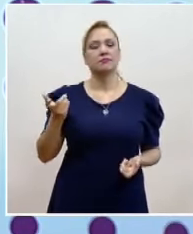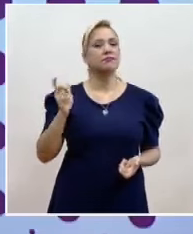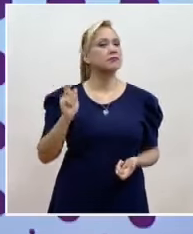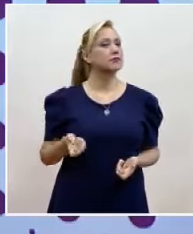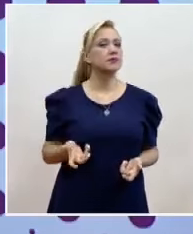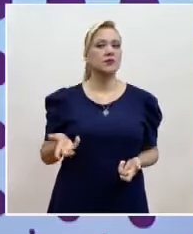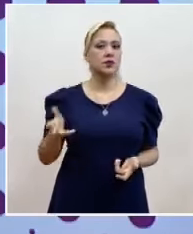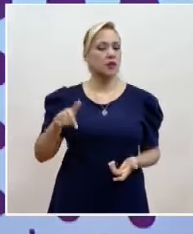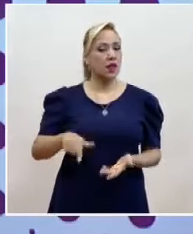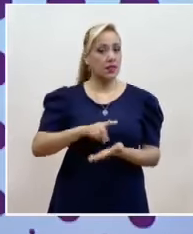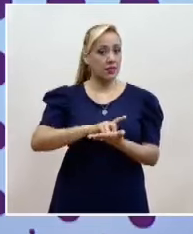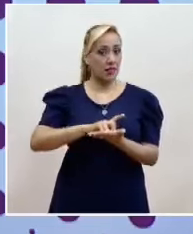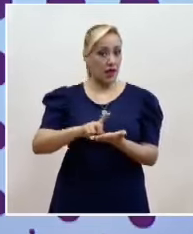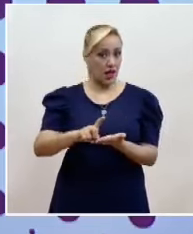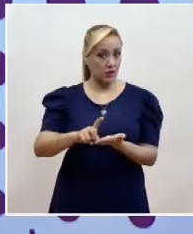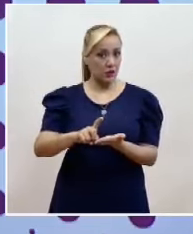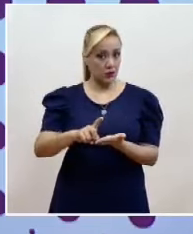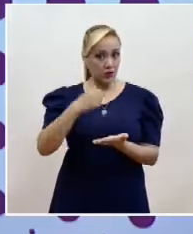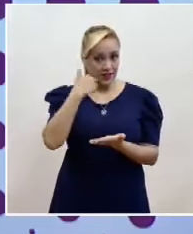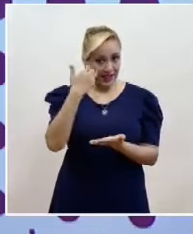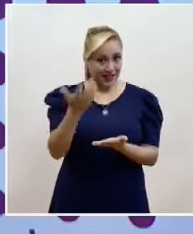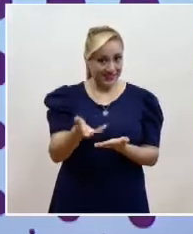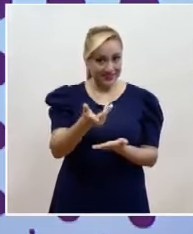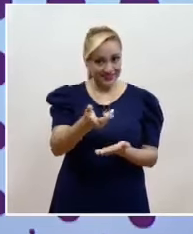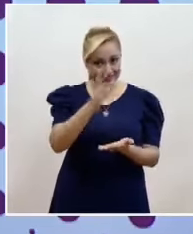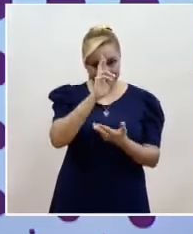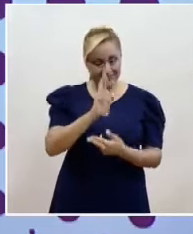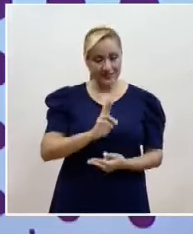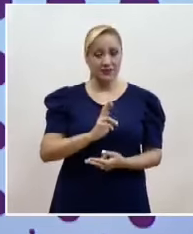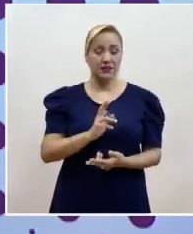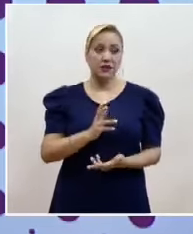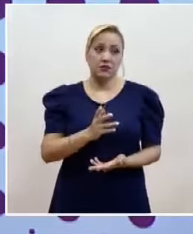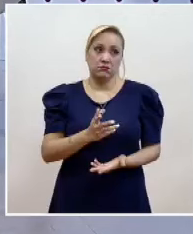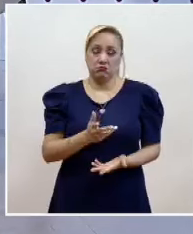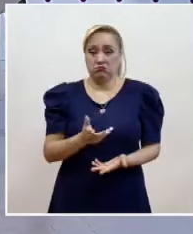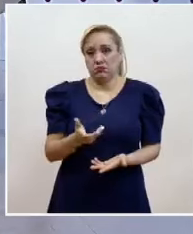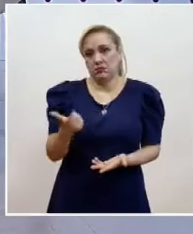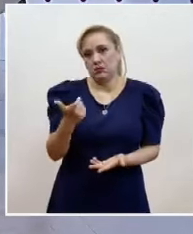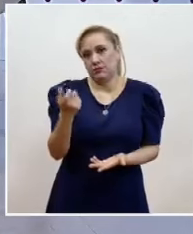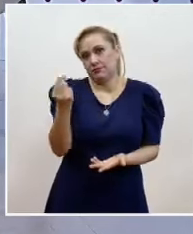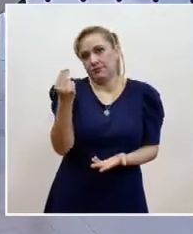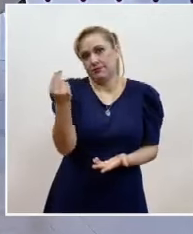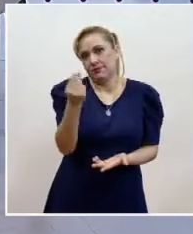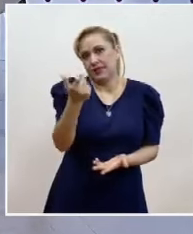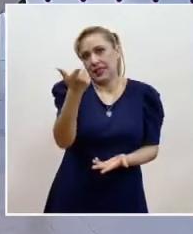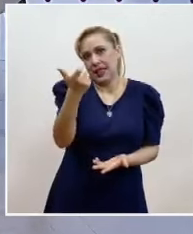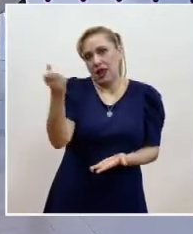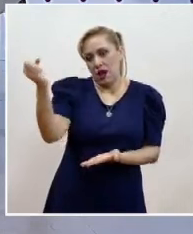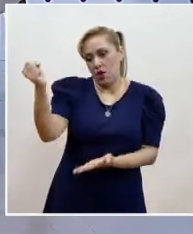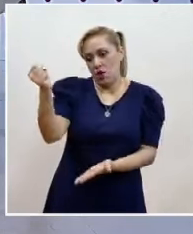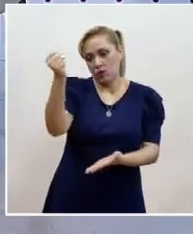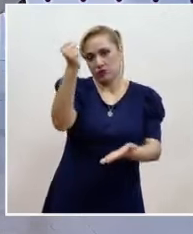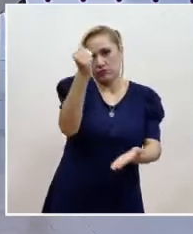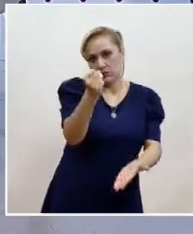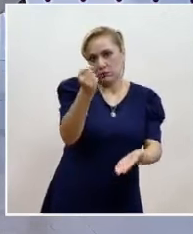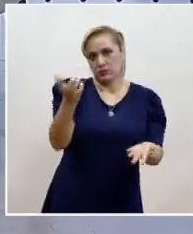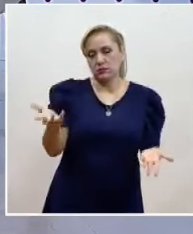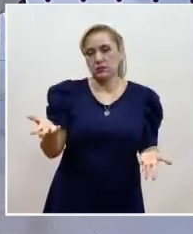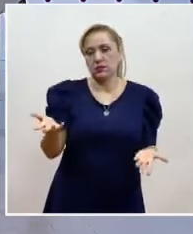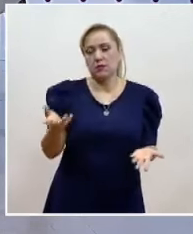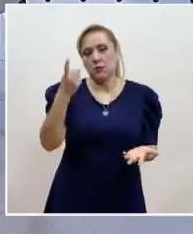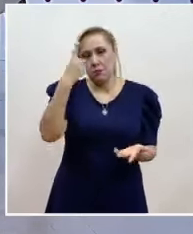que pues, los derechos cuestan y hay que ejercerlos, y para ejercerlos se necesita dinero, incluso hasta la libertad de expresión. Si no tengo